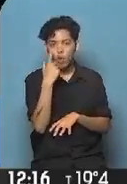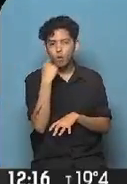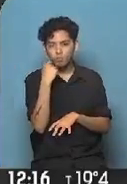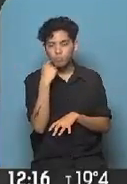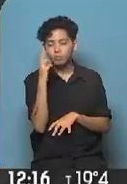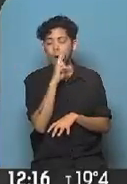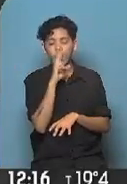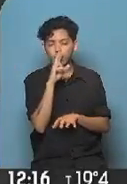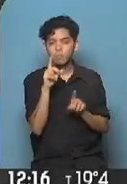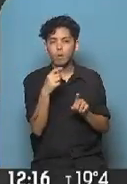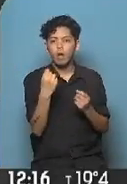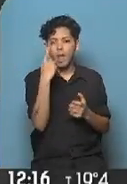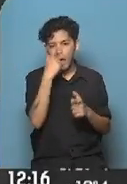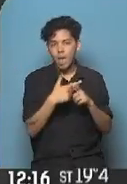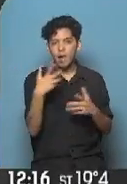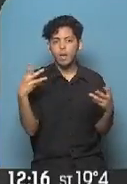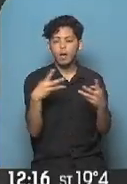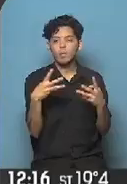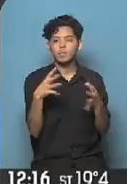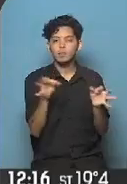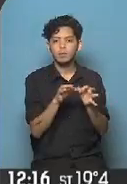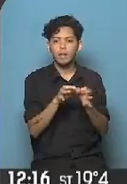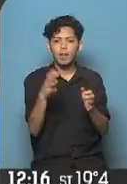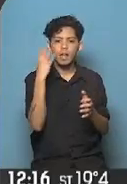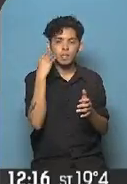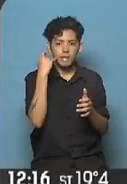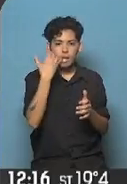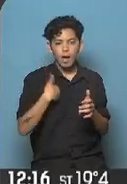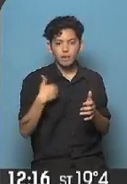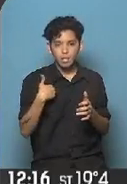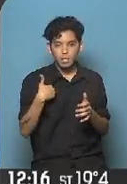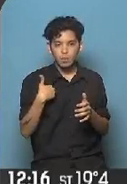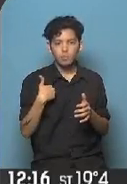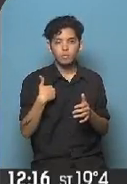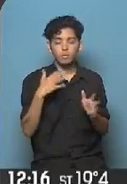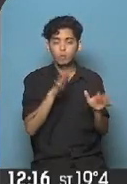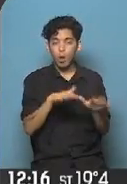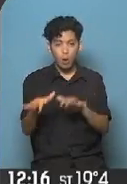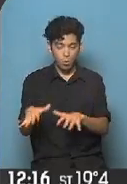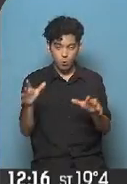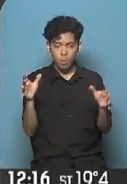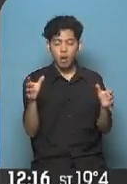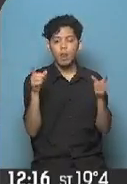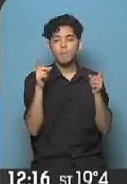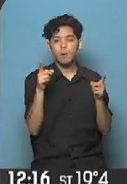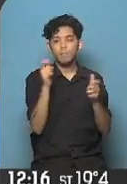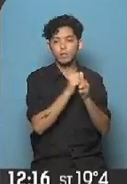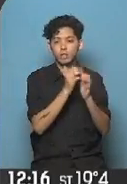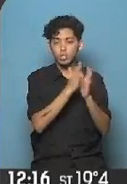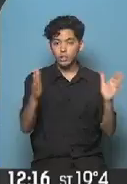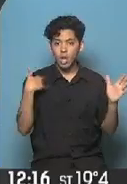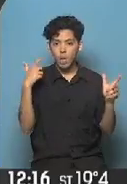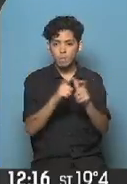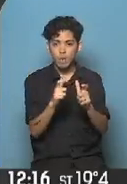personajes reales, de excombatientes de Malvinas, ingleses y argentinos. Los iguala Lola Arias en esta película, los iguala en cuanto